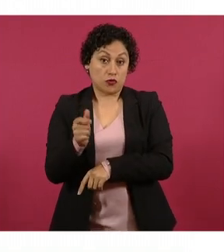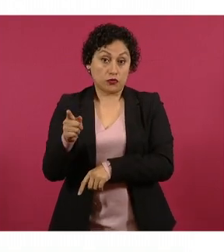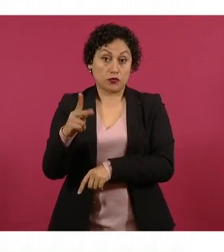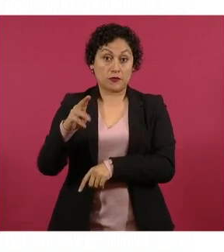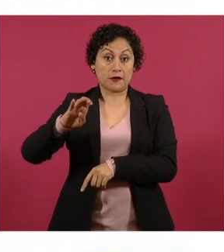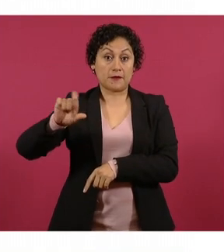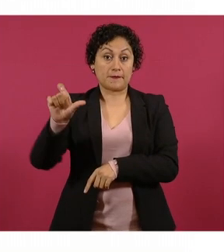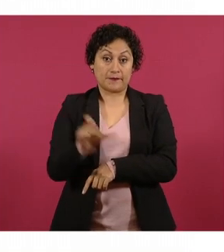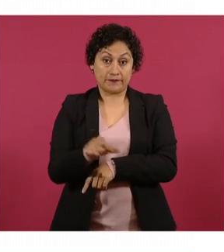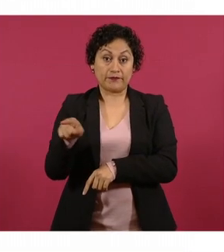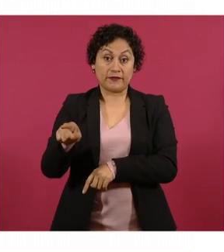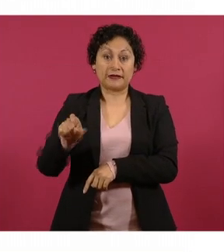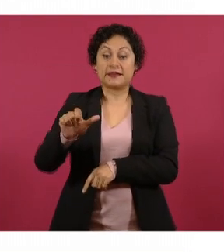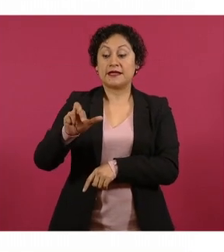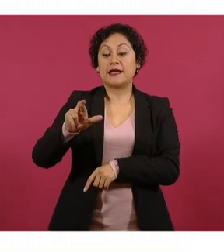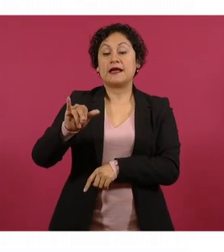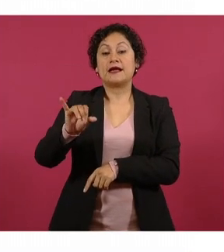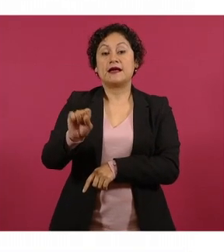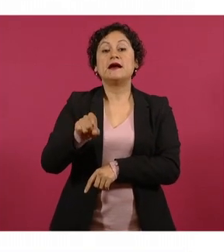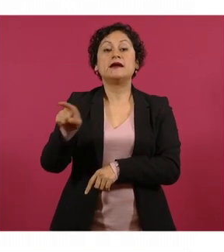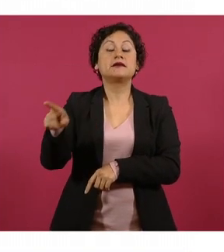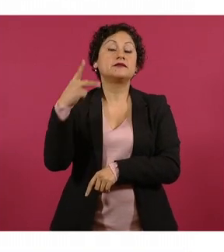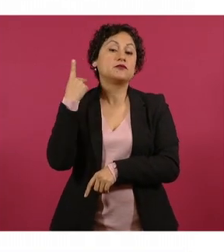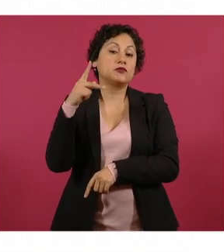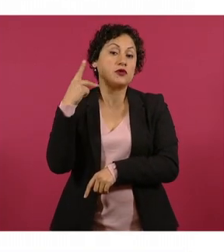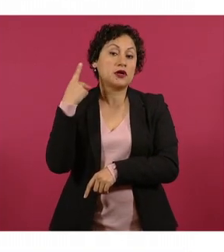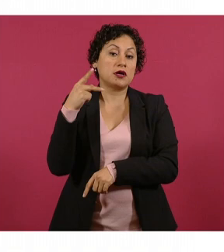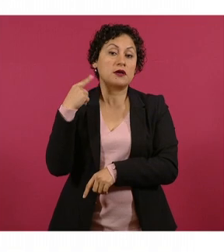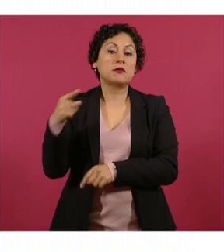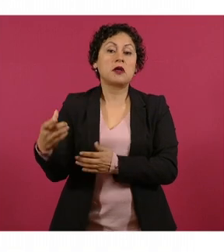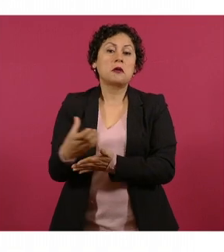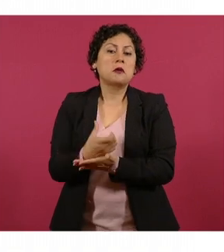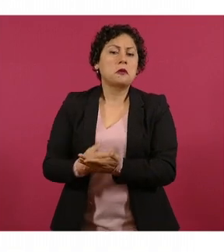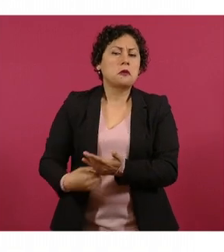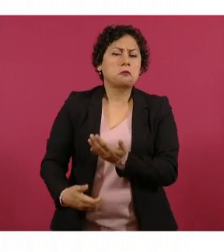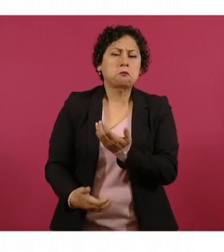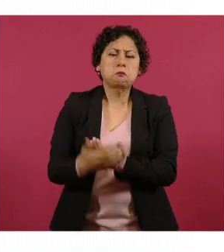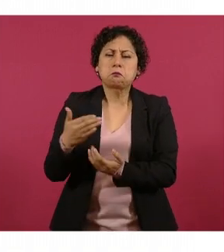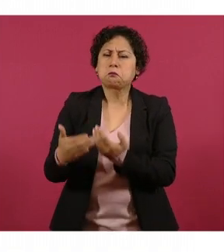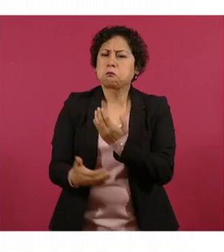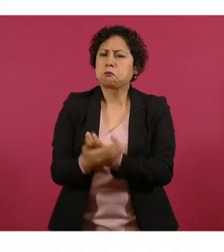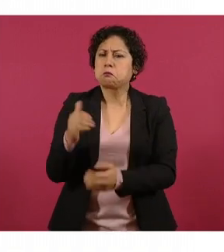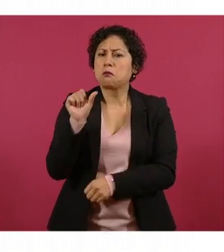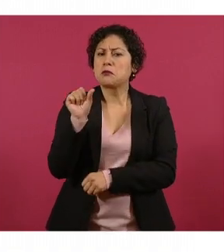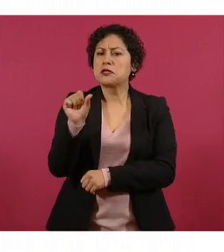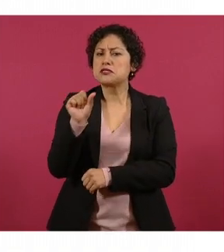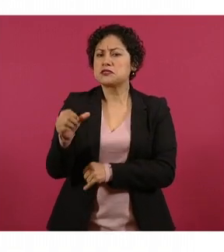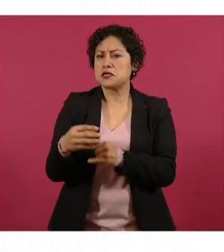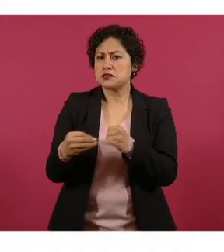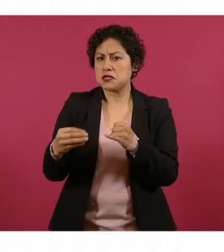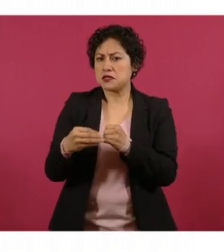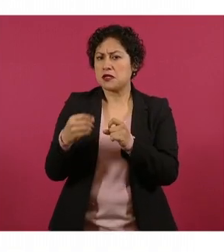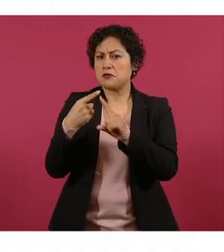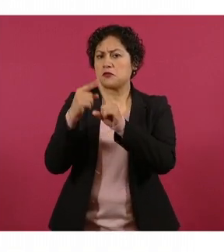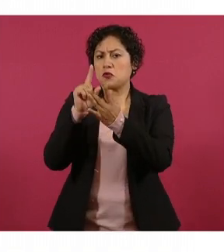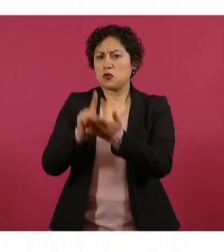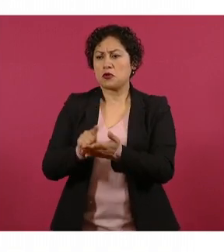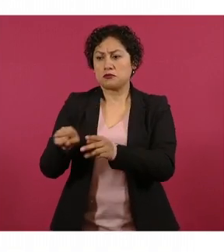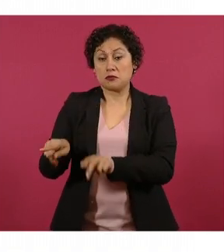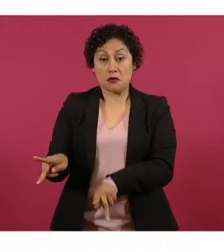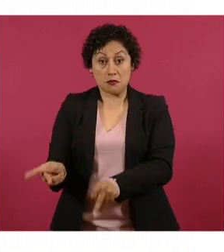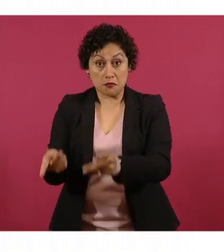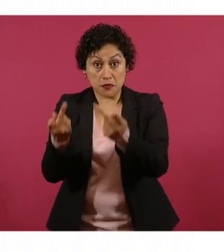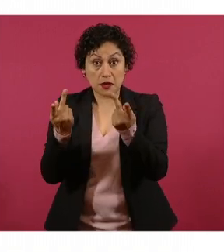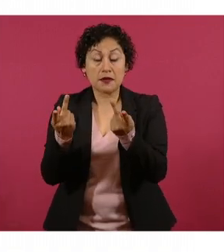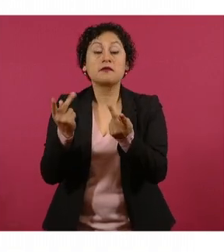Pemex, gasolinera Aries, allá en Puebla, que ganándole únicamente 16 centavos por litro, ofreció este combustible